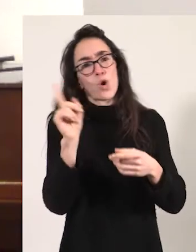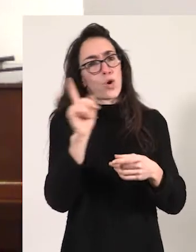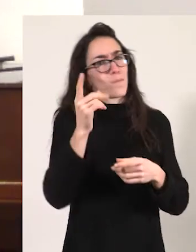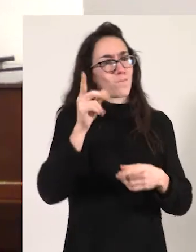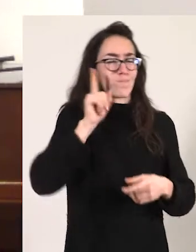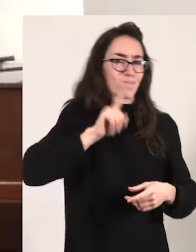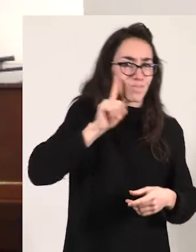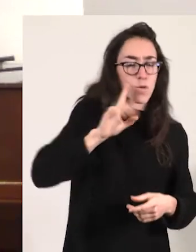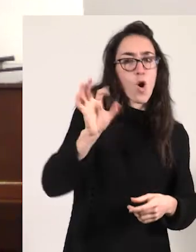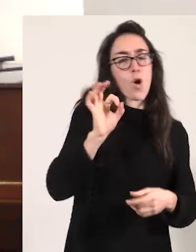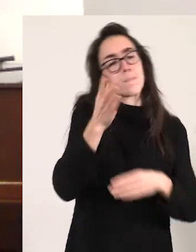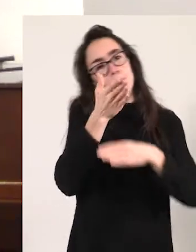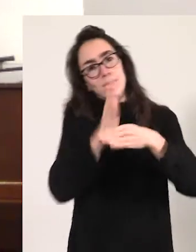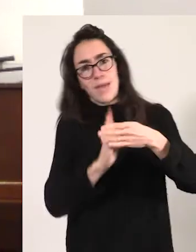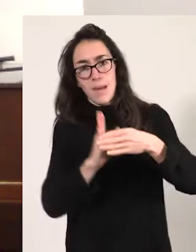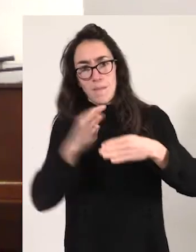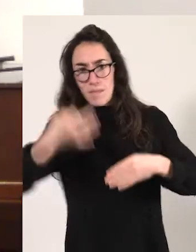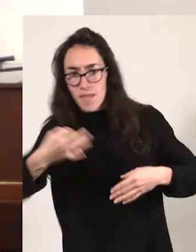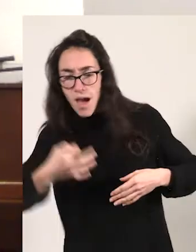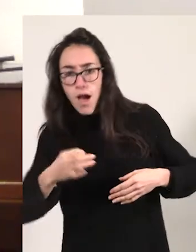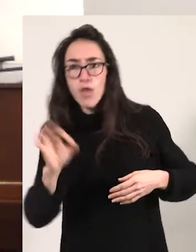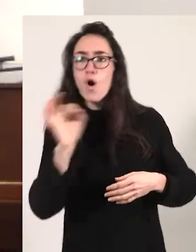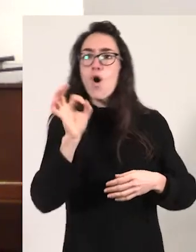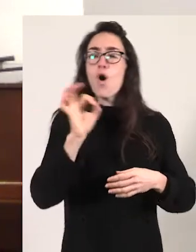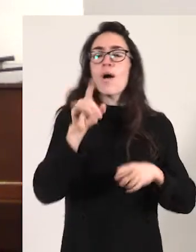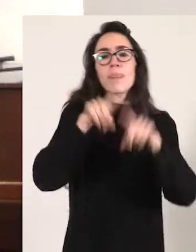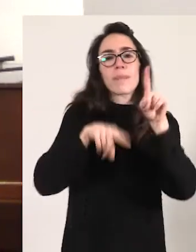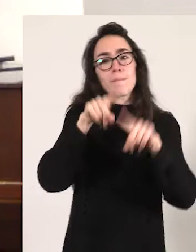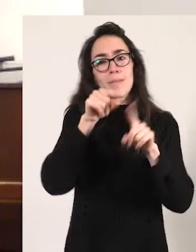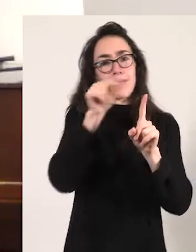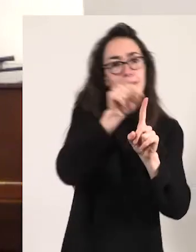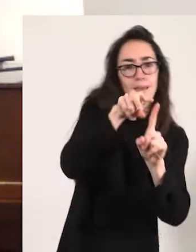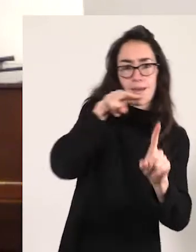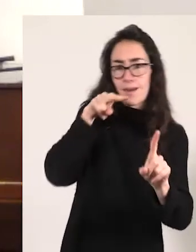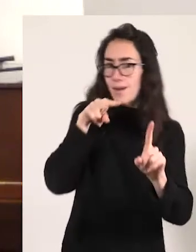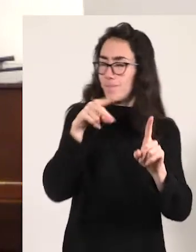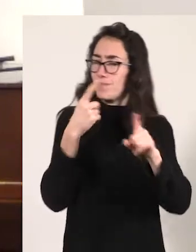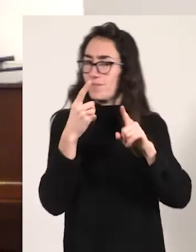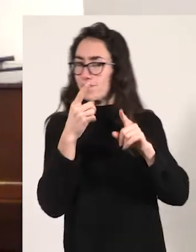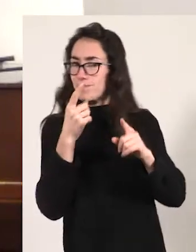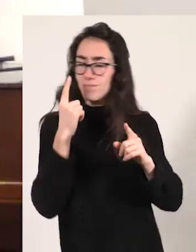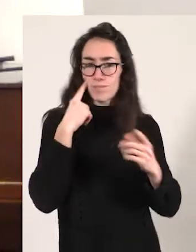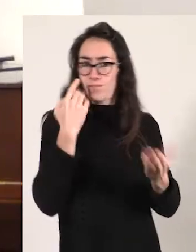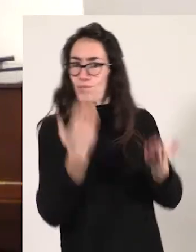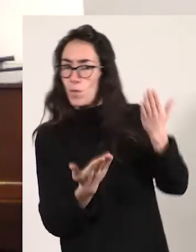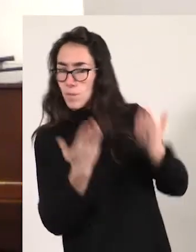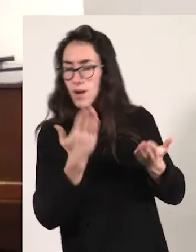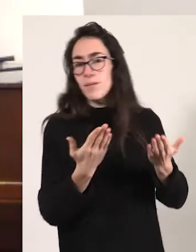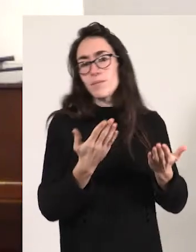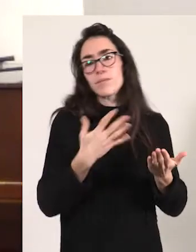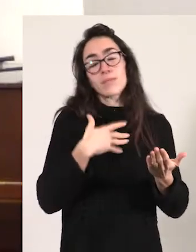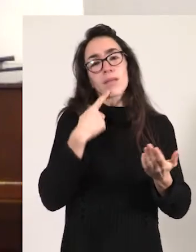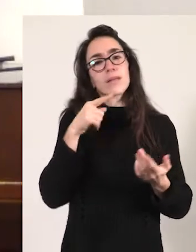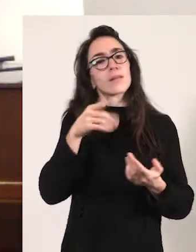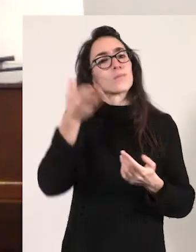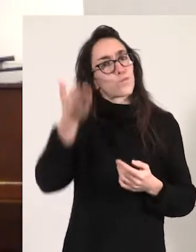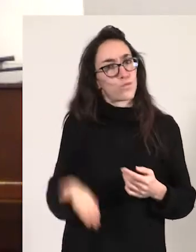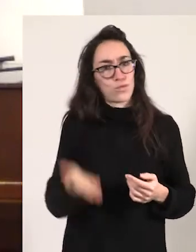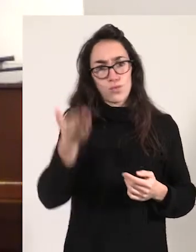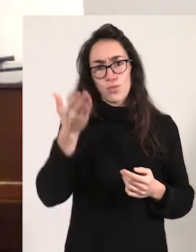pues no es verdad, o es medio verdad, o es verdad si nos atenemos a según qué cosas, pero no si nos atenemos a otras tantas, ¿no?